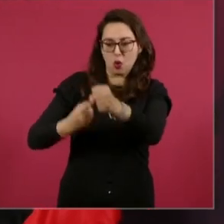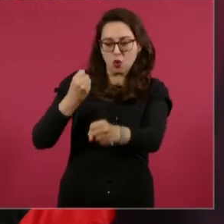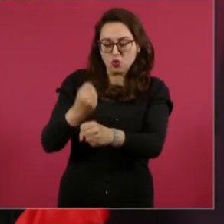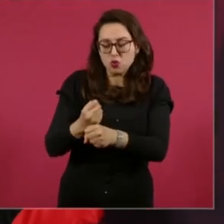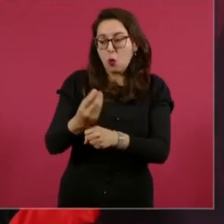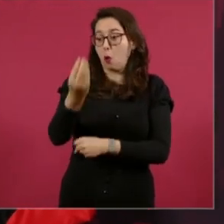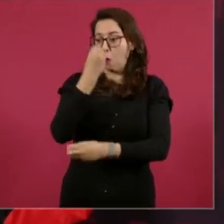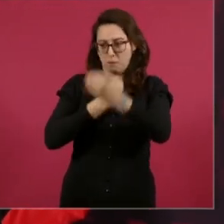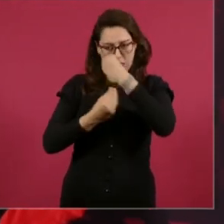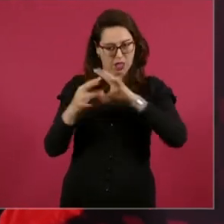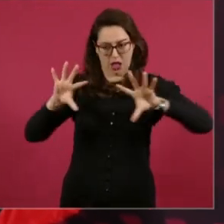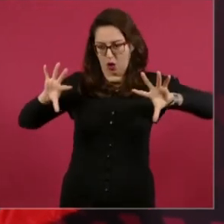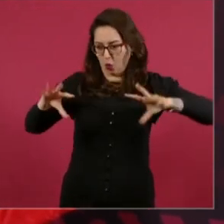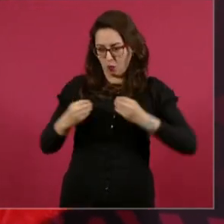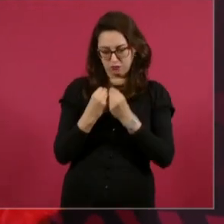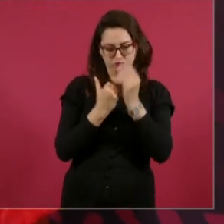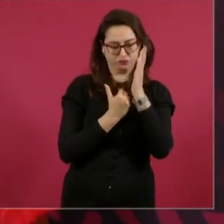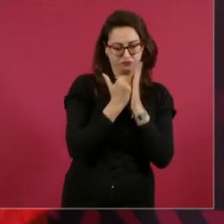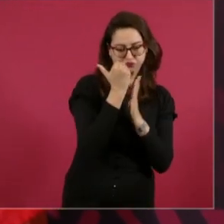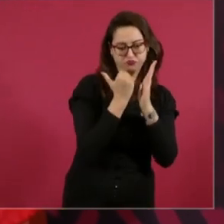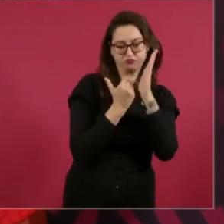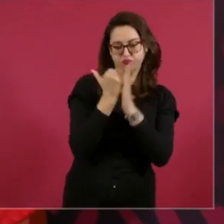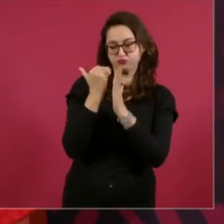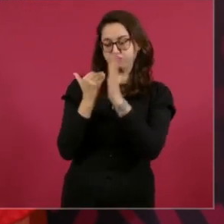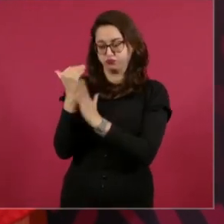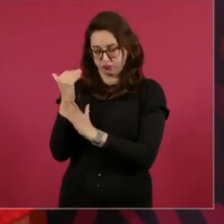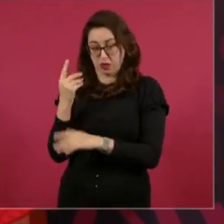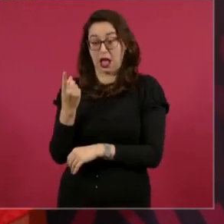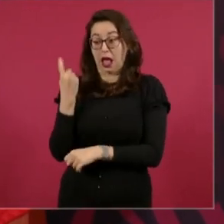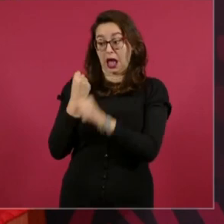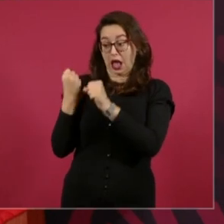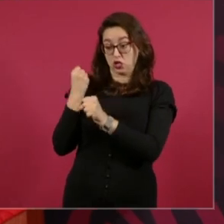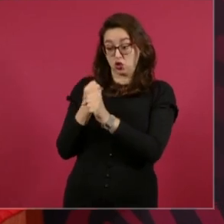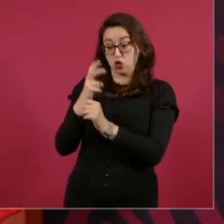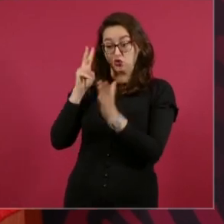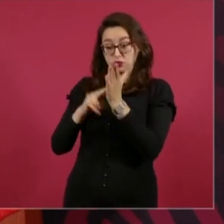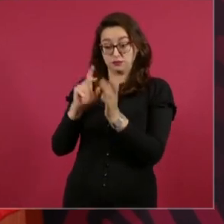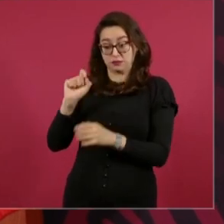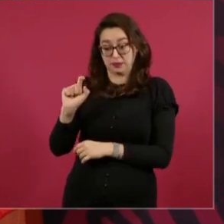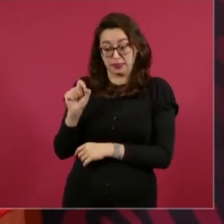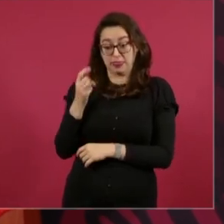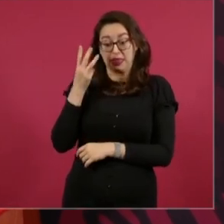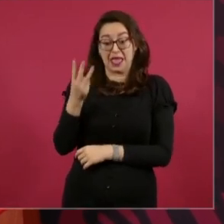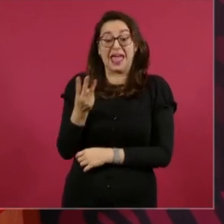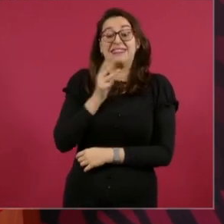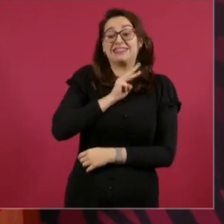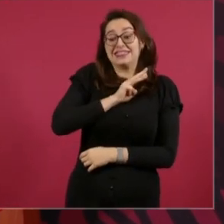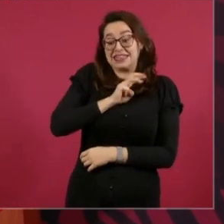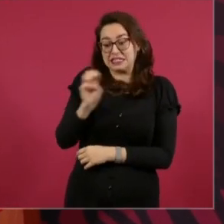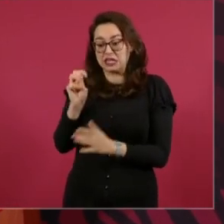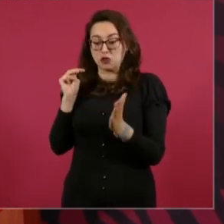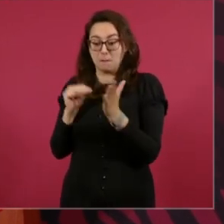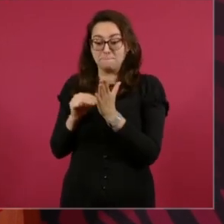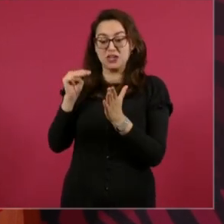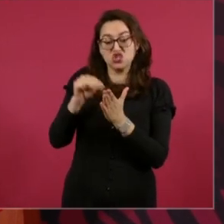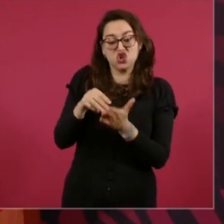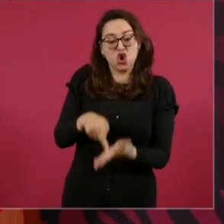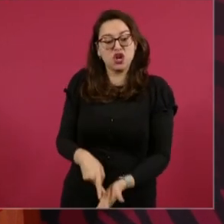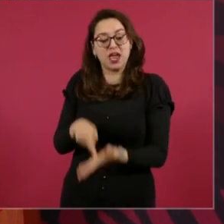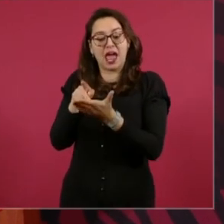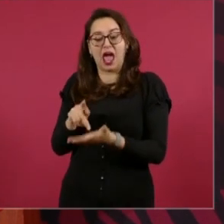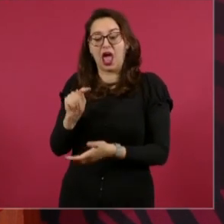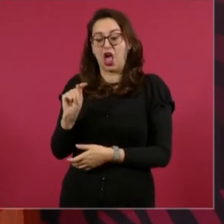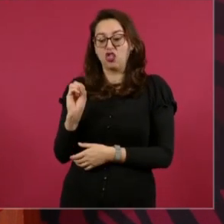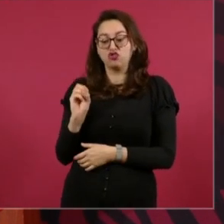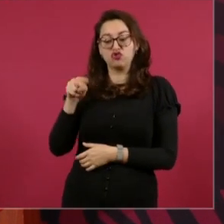de alimentos y el año pasado cerramos con un poco más de 300 millones de toneladas.